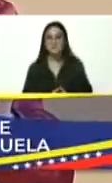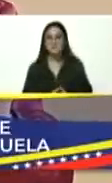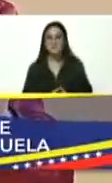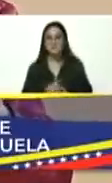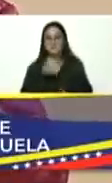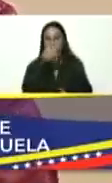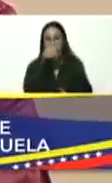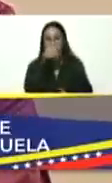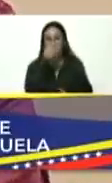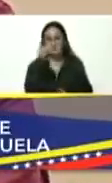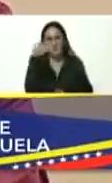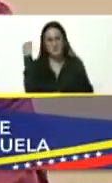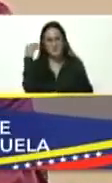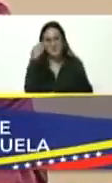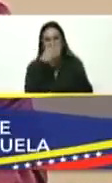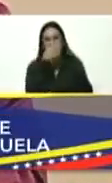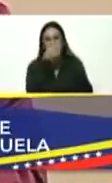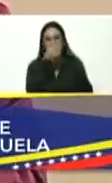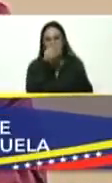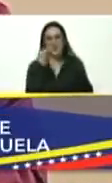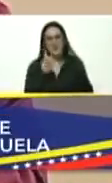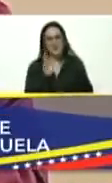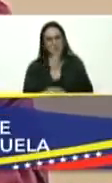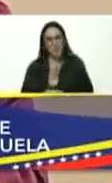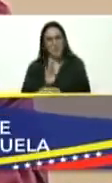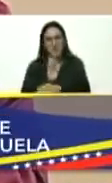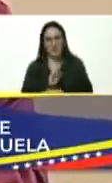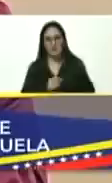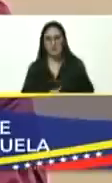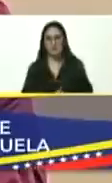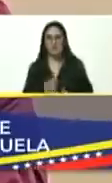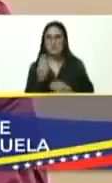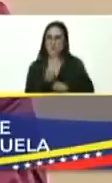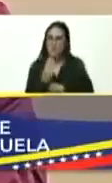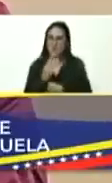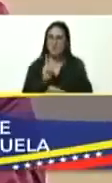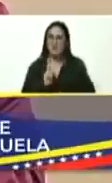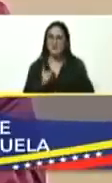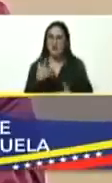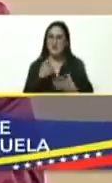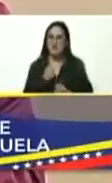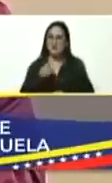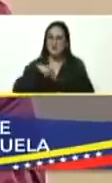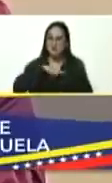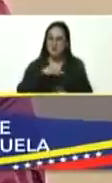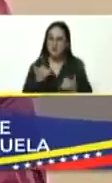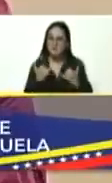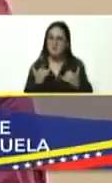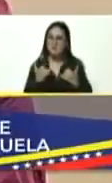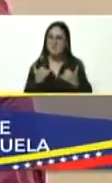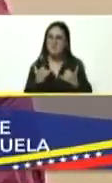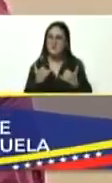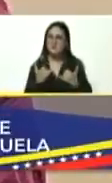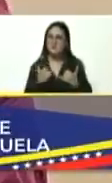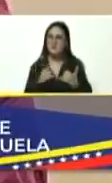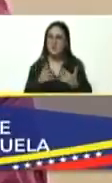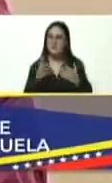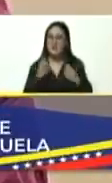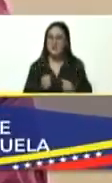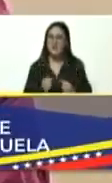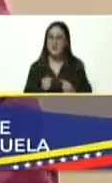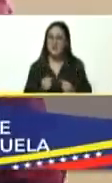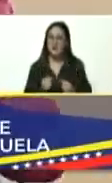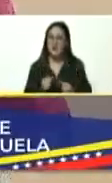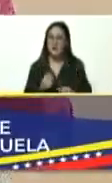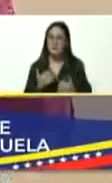qué les parece yo creo que es bueno cuidarse tengamos confianza en nosotros mismos y tenga la seguridad que